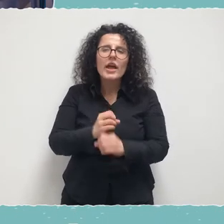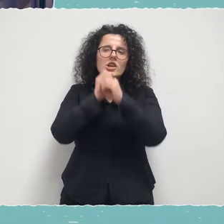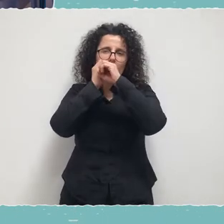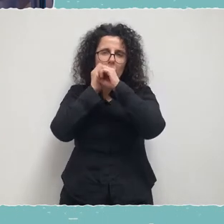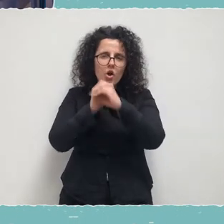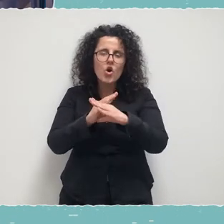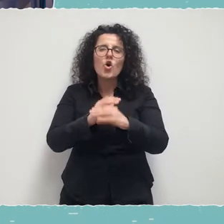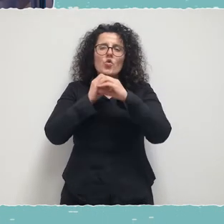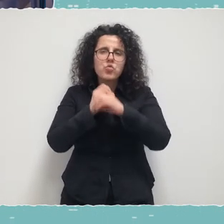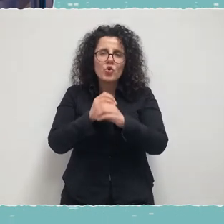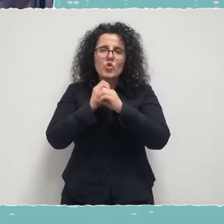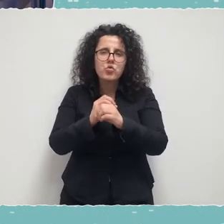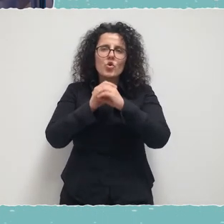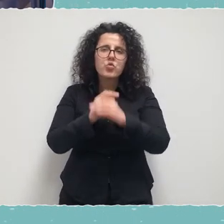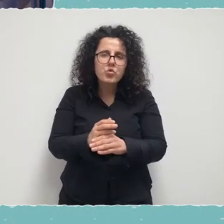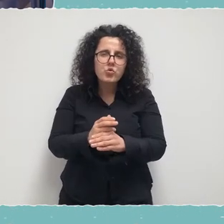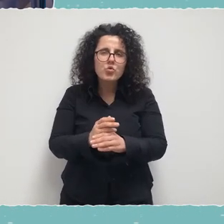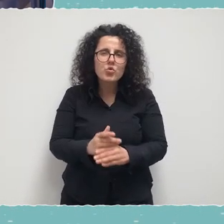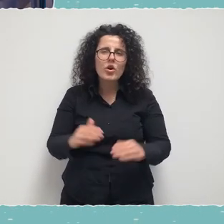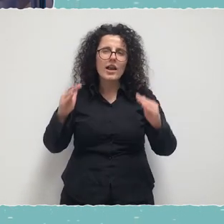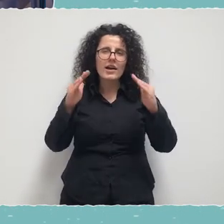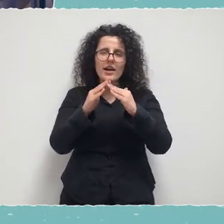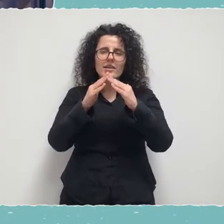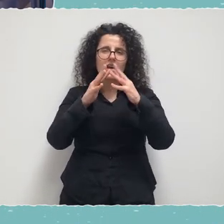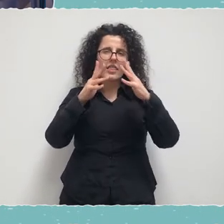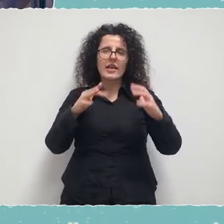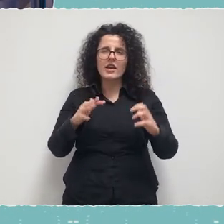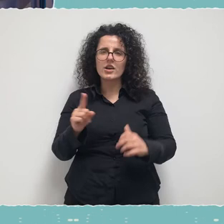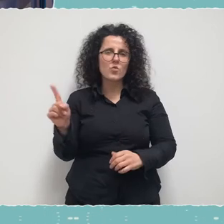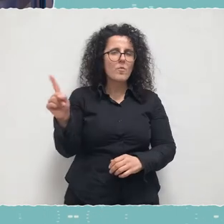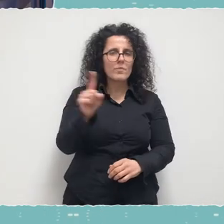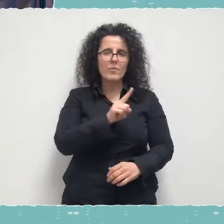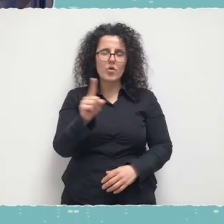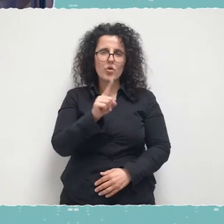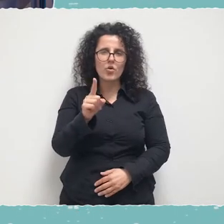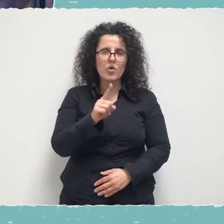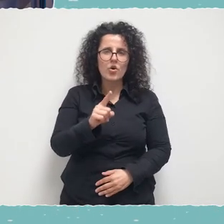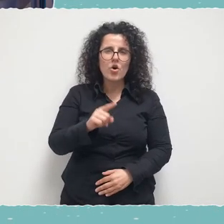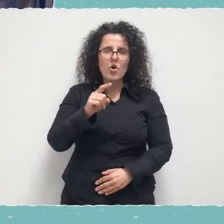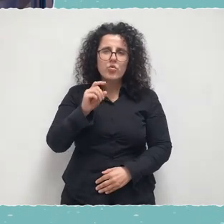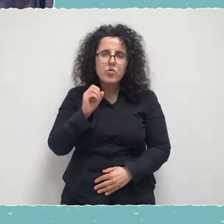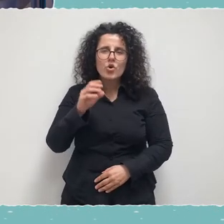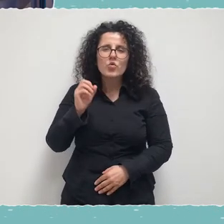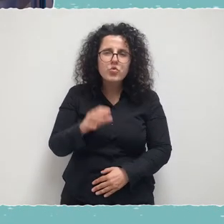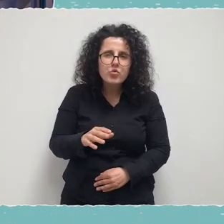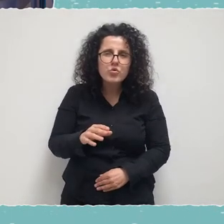soprou, e soprou, e a casa non